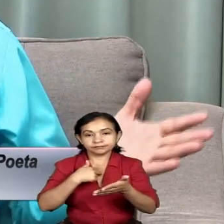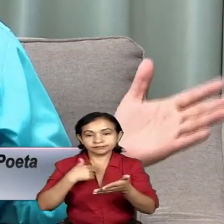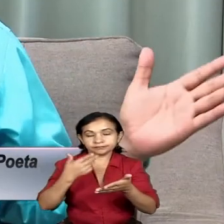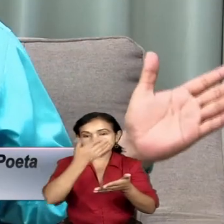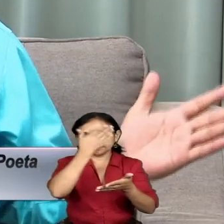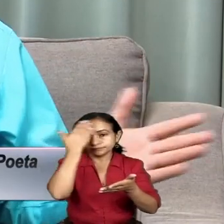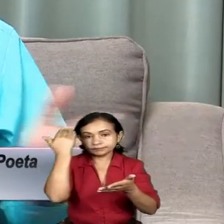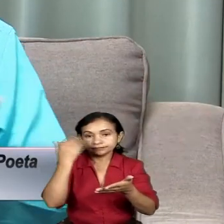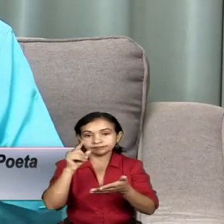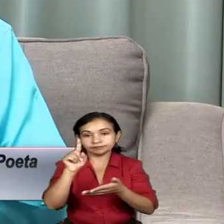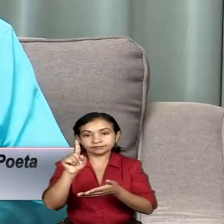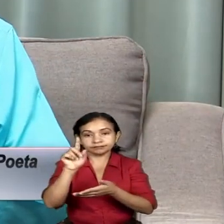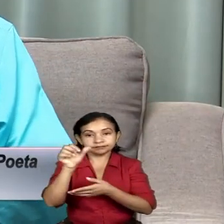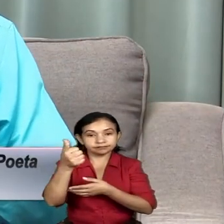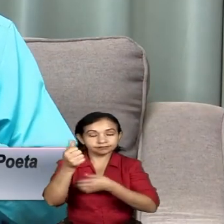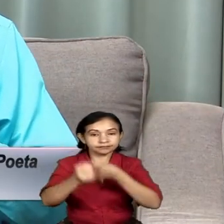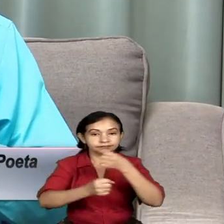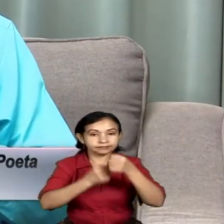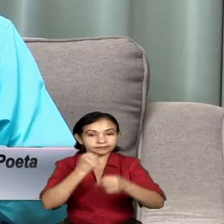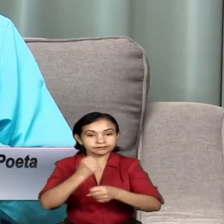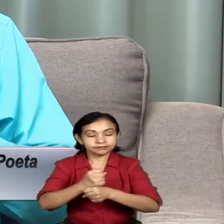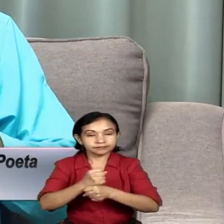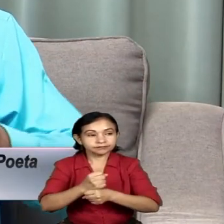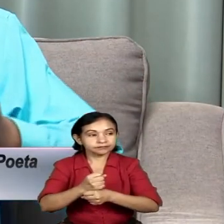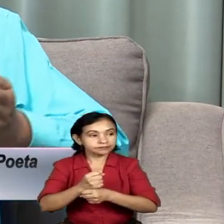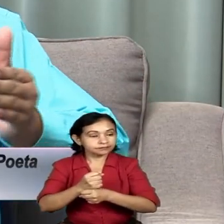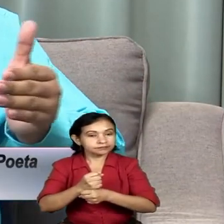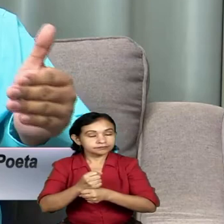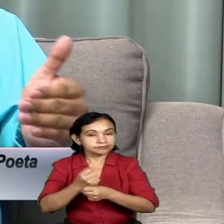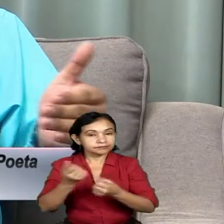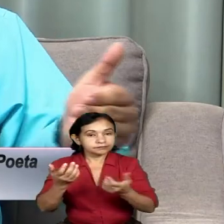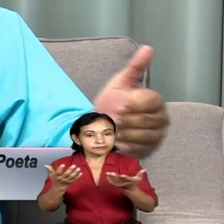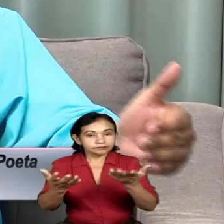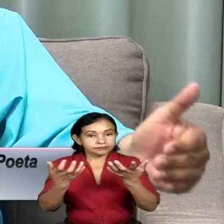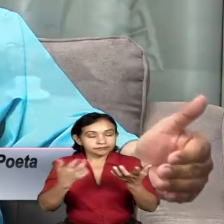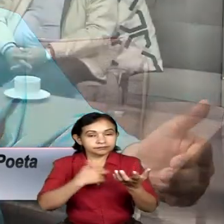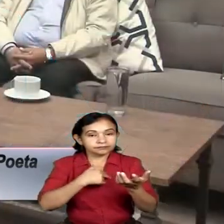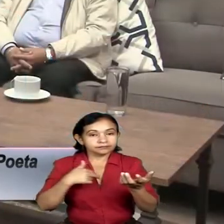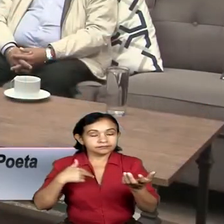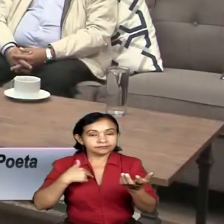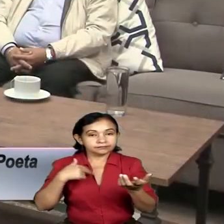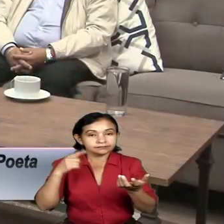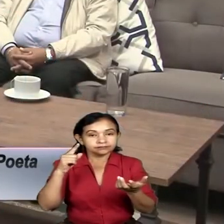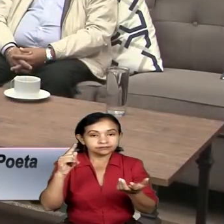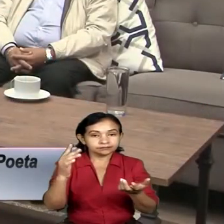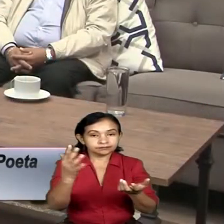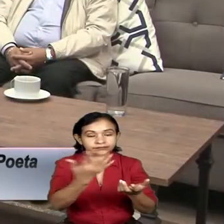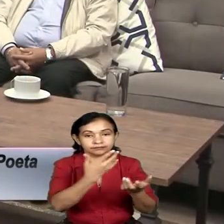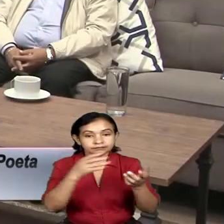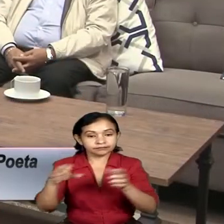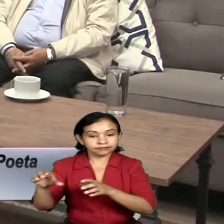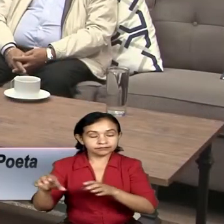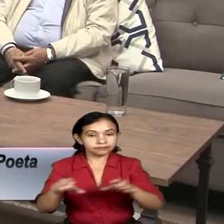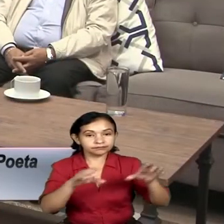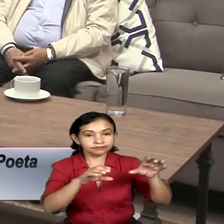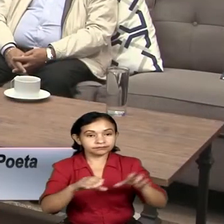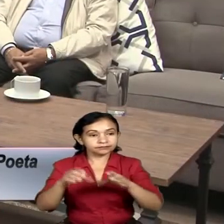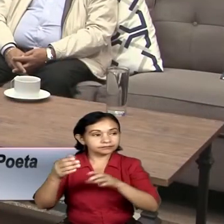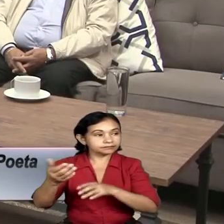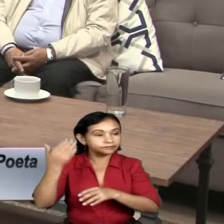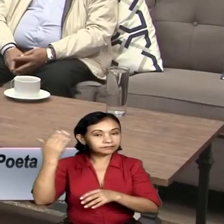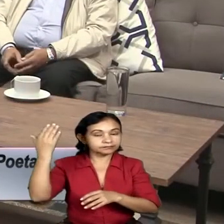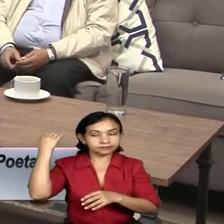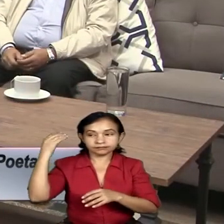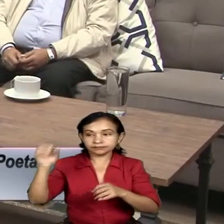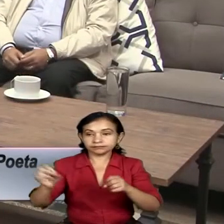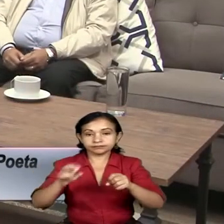decir, durante 16 años totalmente. Se trató de perfilar todos estos eventos históricos del contexto